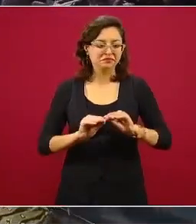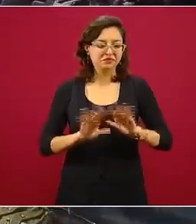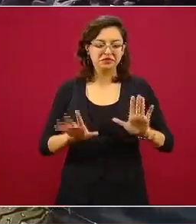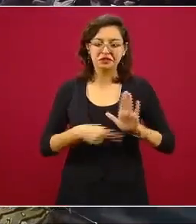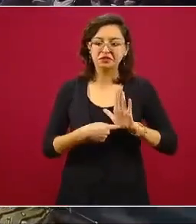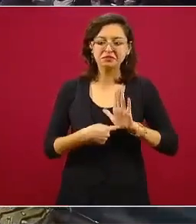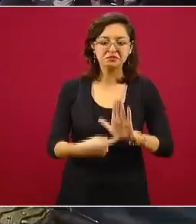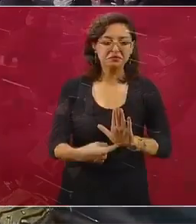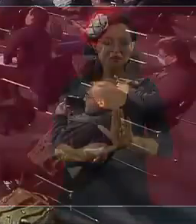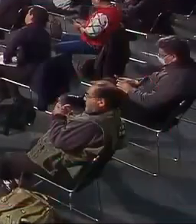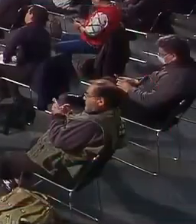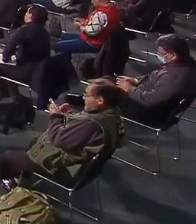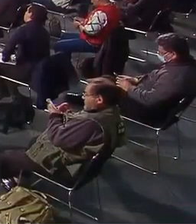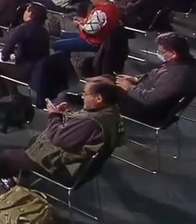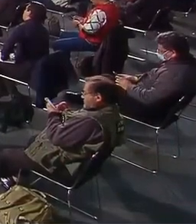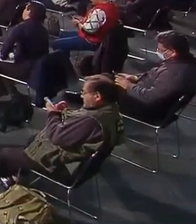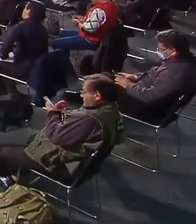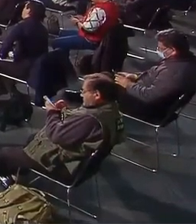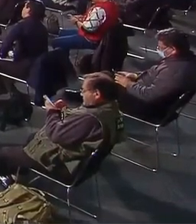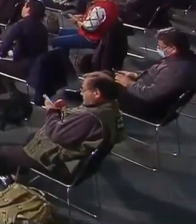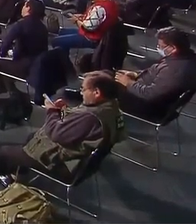transparencia,